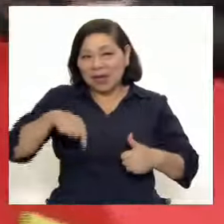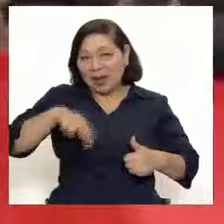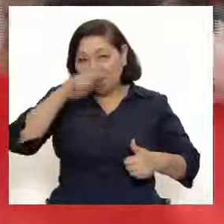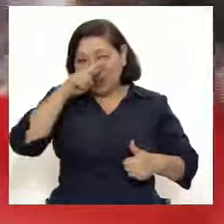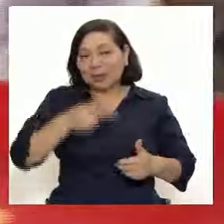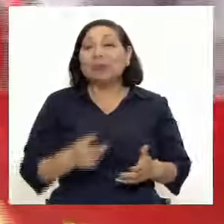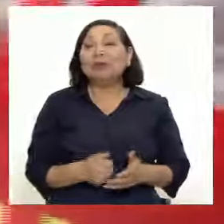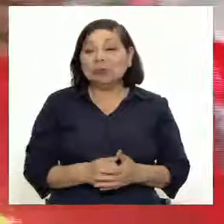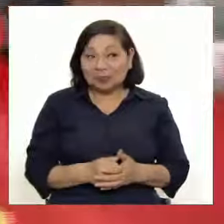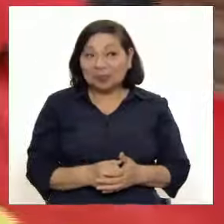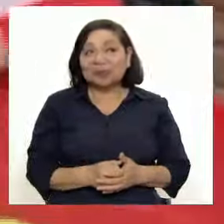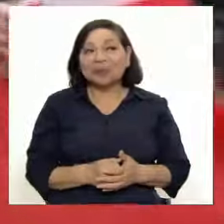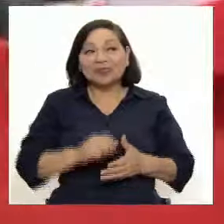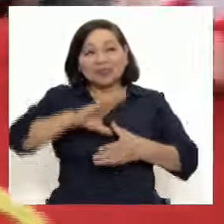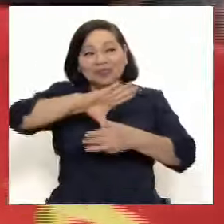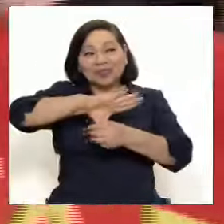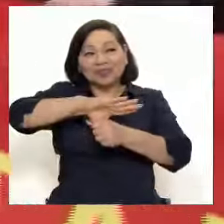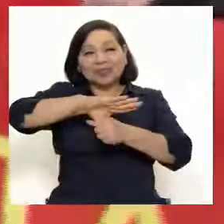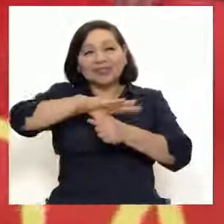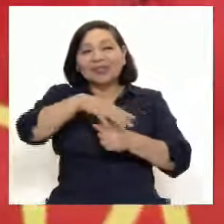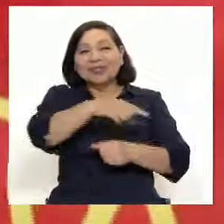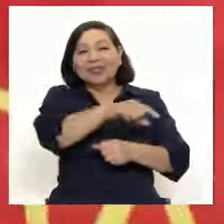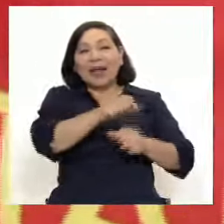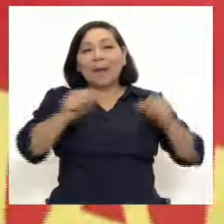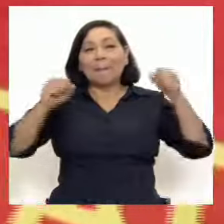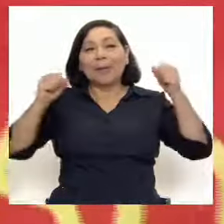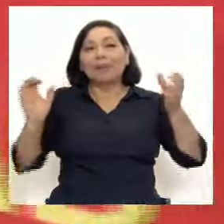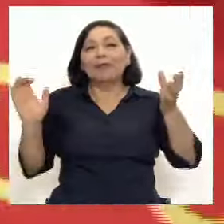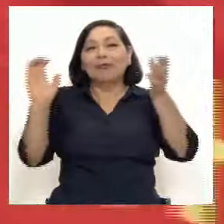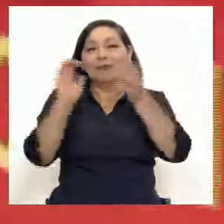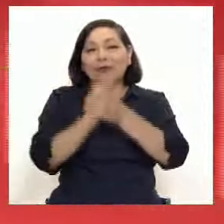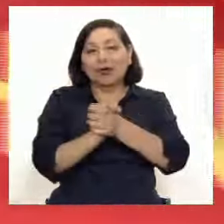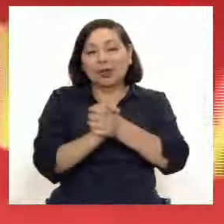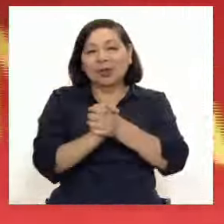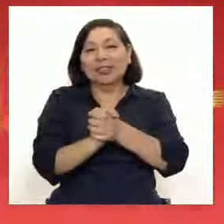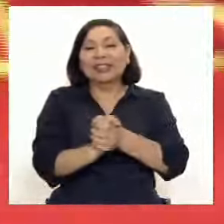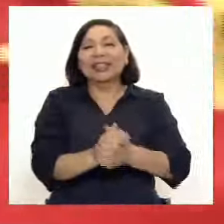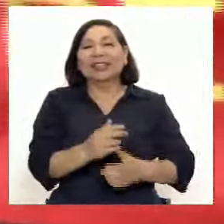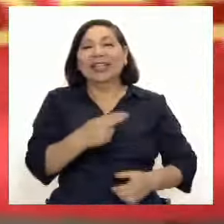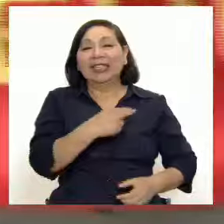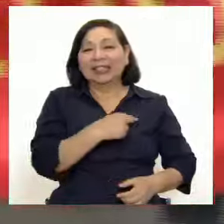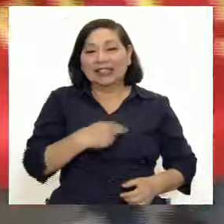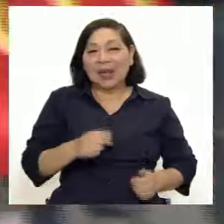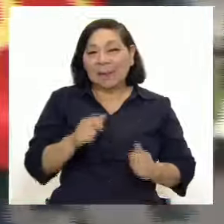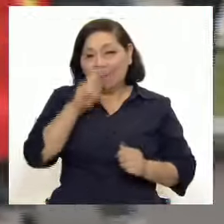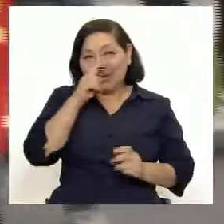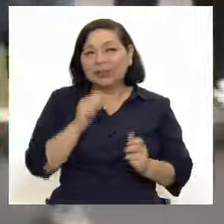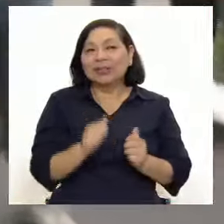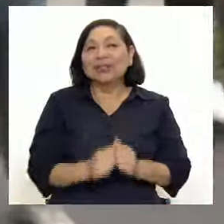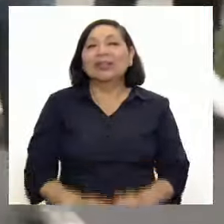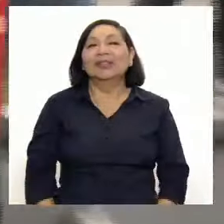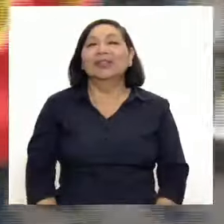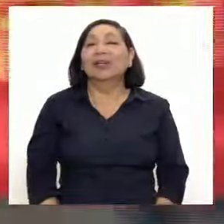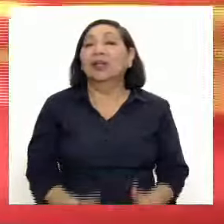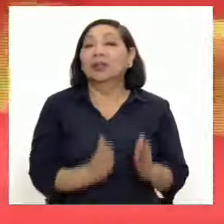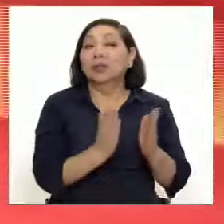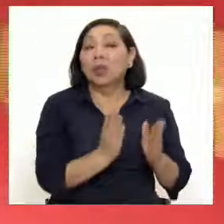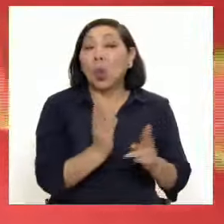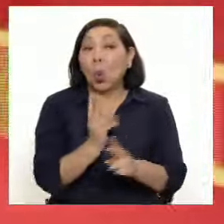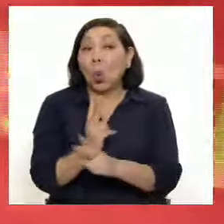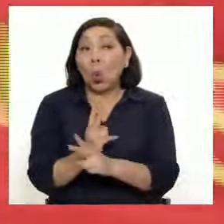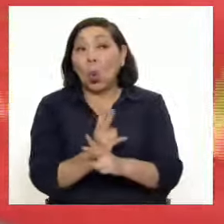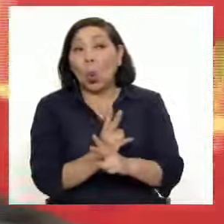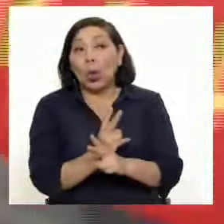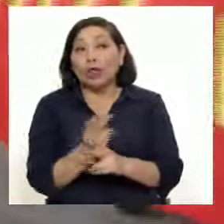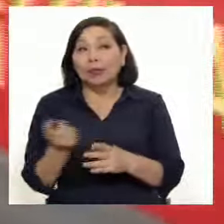nuestro país. Y justamente aquí está la banderola que dice "Viva la amistad China-Perú". Ahora, vamos a hablar de las medidas de seguridad